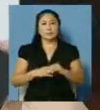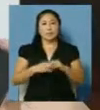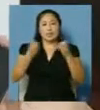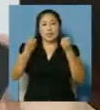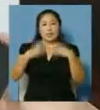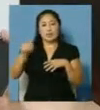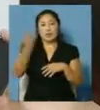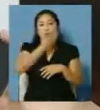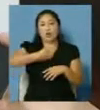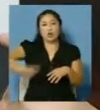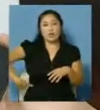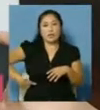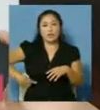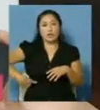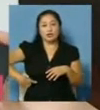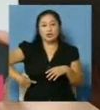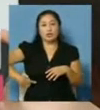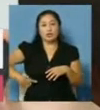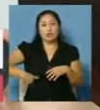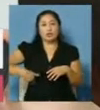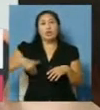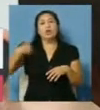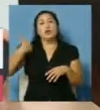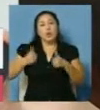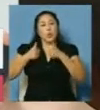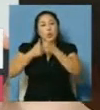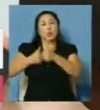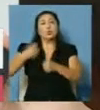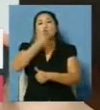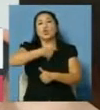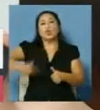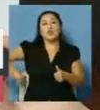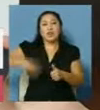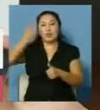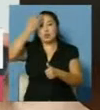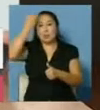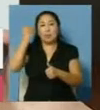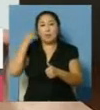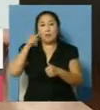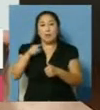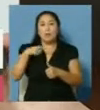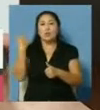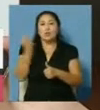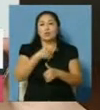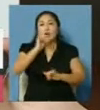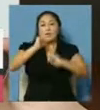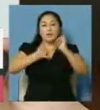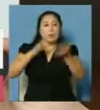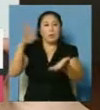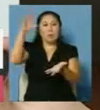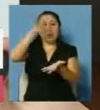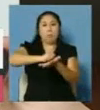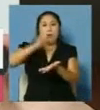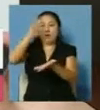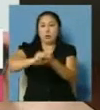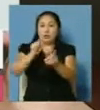Desde que estamos en el gobierno con el gobernador Gerardo Morales, se dijo que acá nosotros vamos a aceptar la toma de tierras. Es